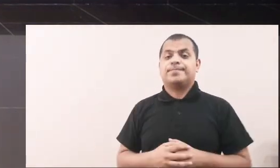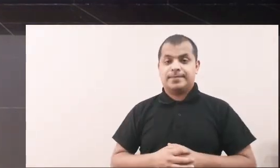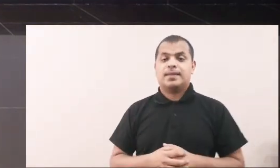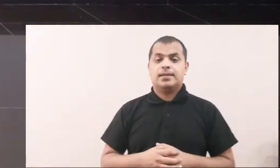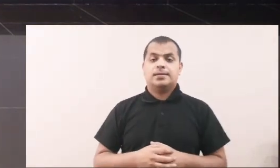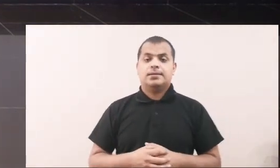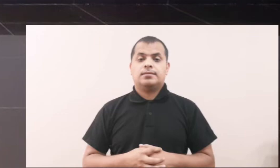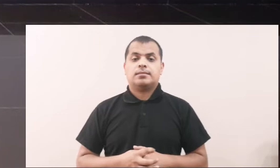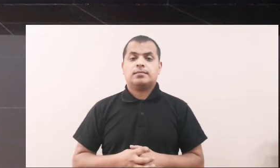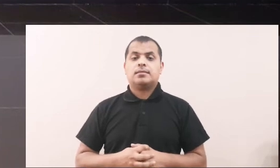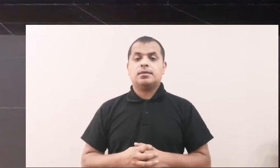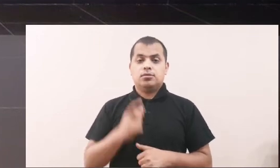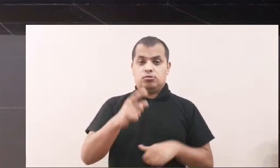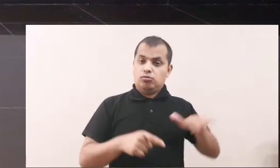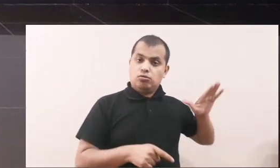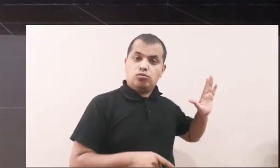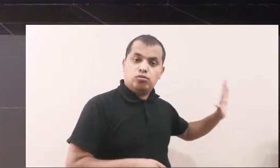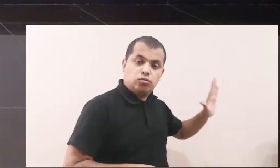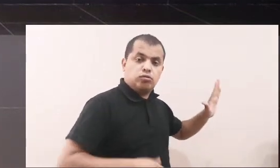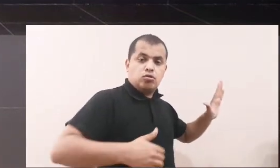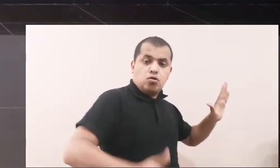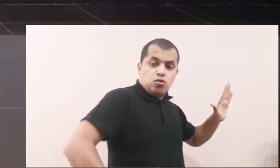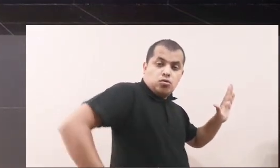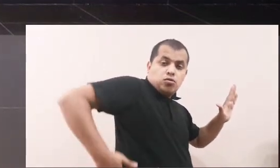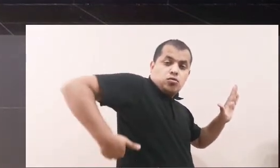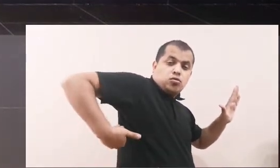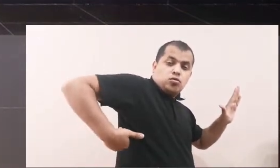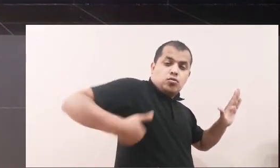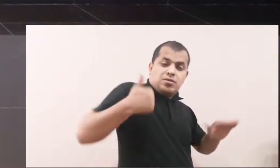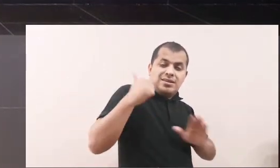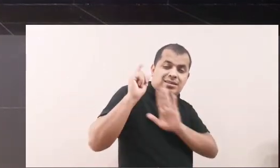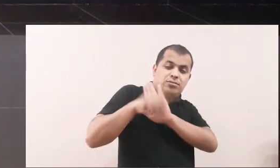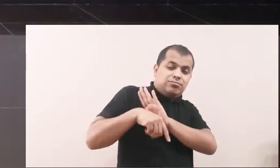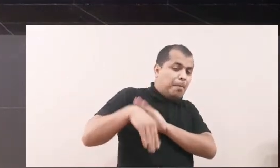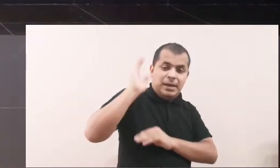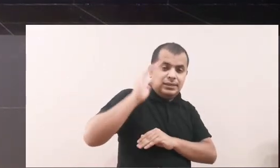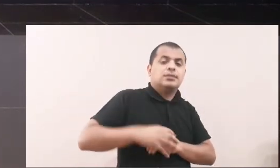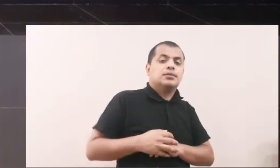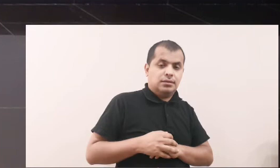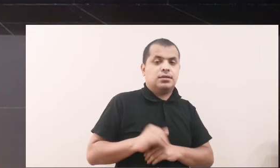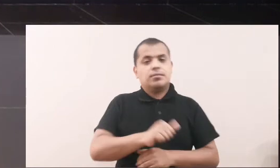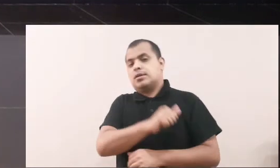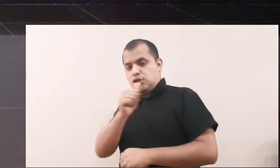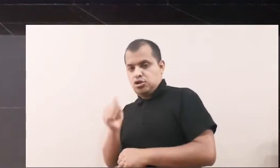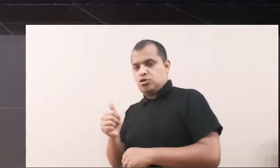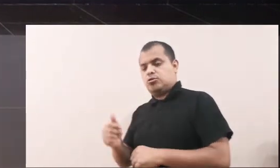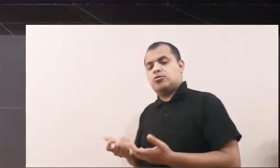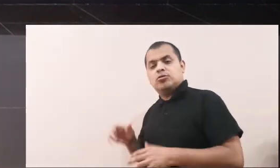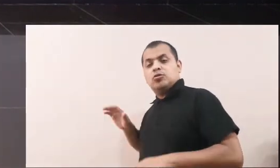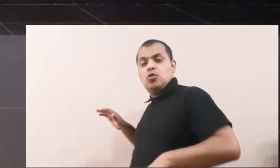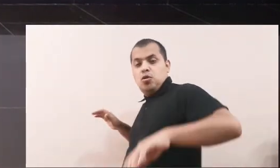Extensor por excelencia. Este músculo, si jálenlo siempre más de 10 segundos, es un músculo muy importante. Y luego, por